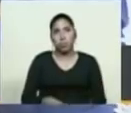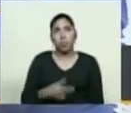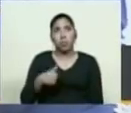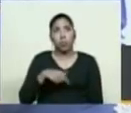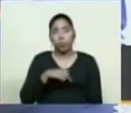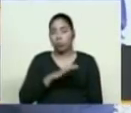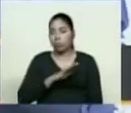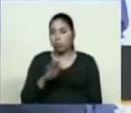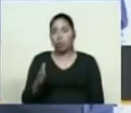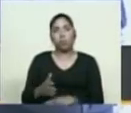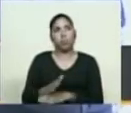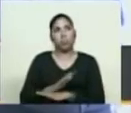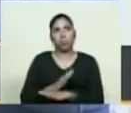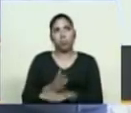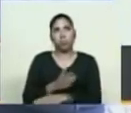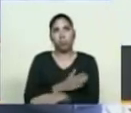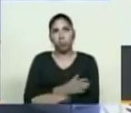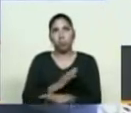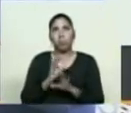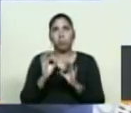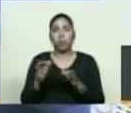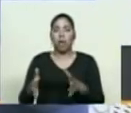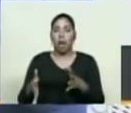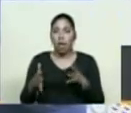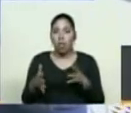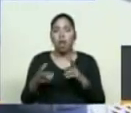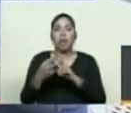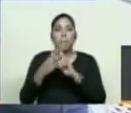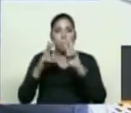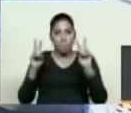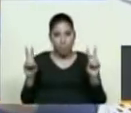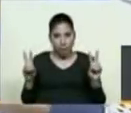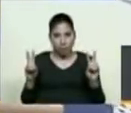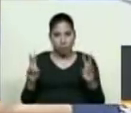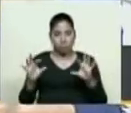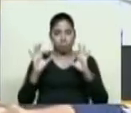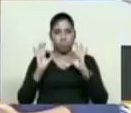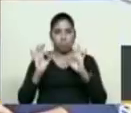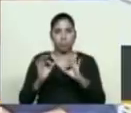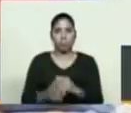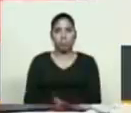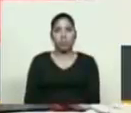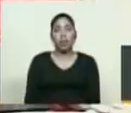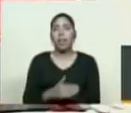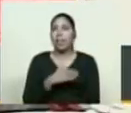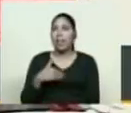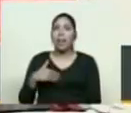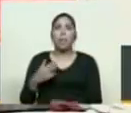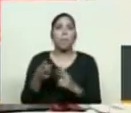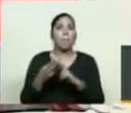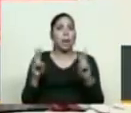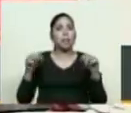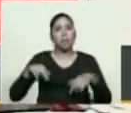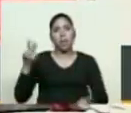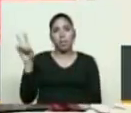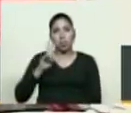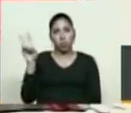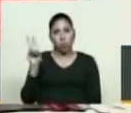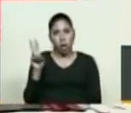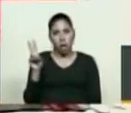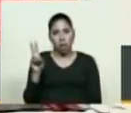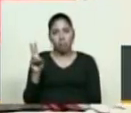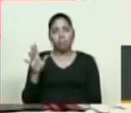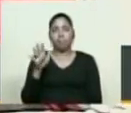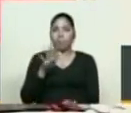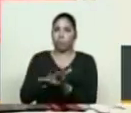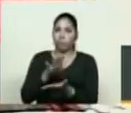que nos corresponde para ganar una elección en paz. En paz. Queremos paz para este país, queremos la